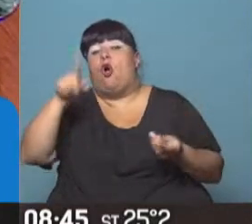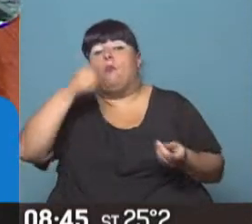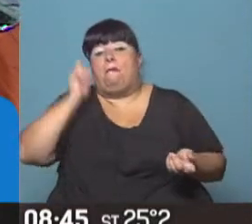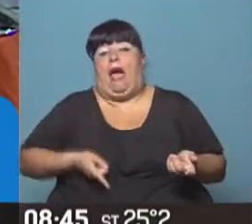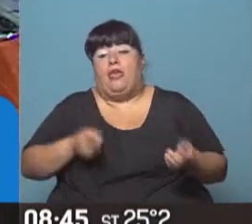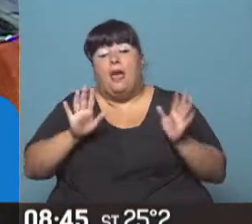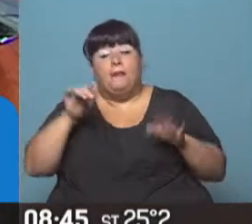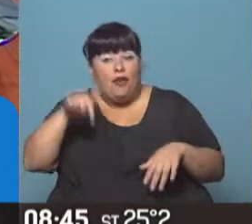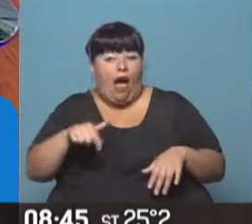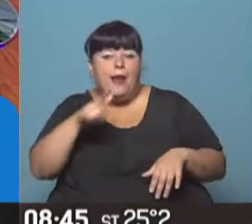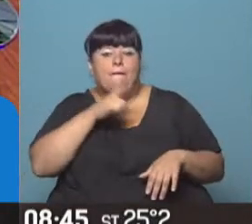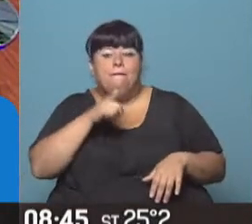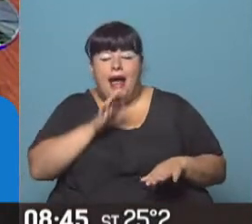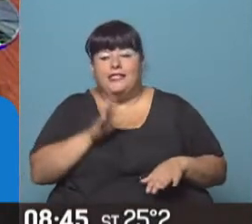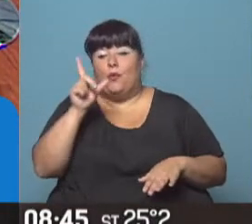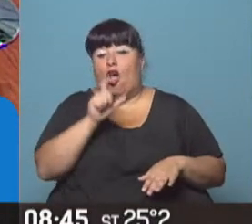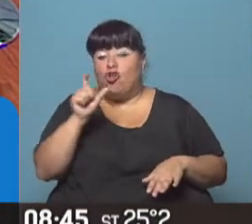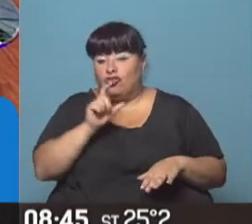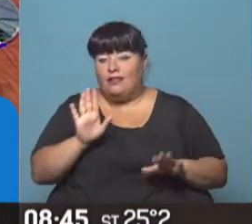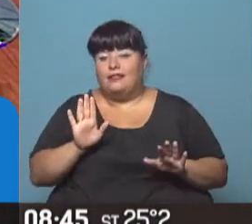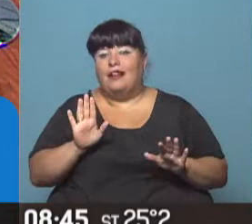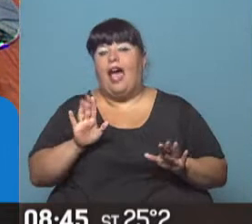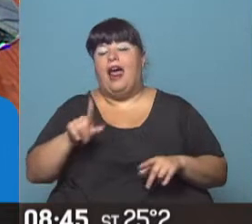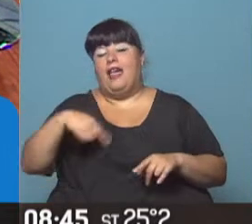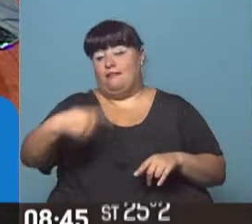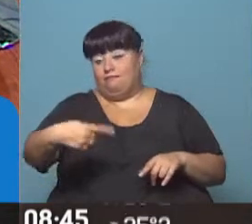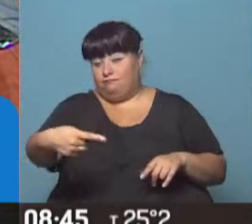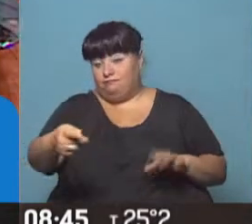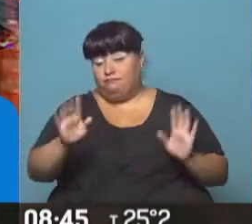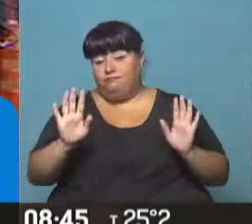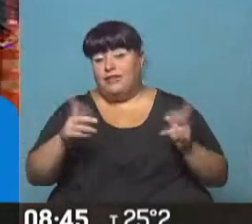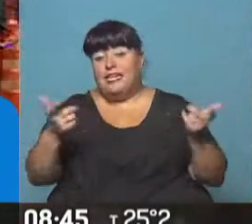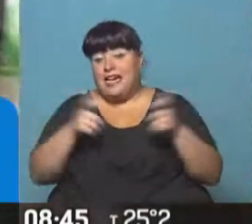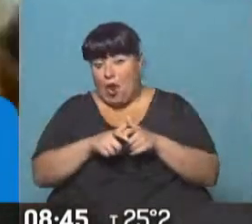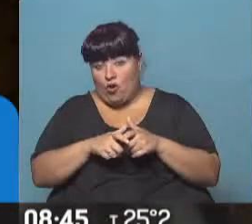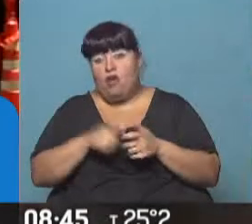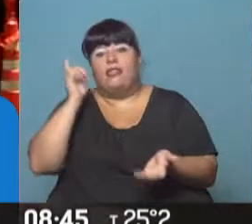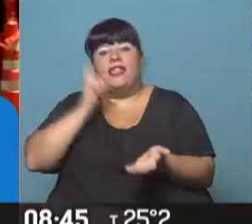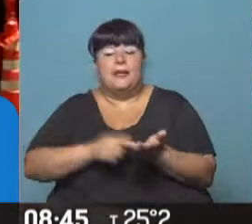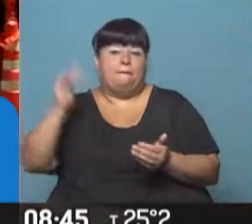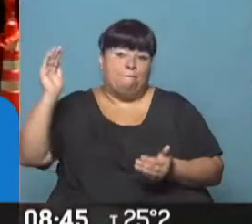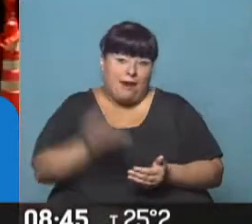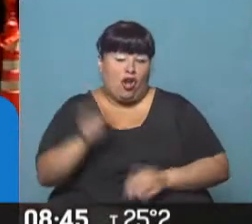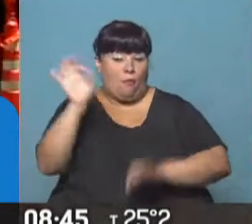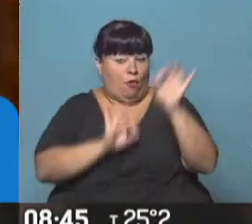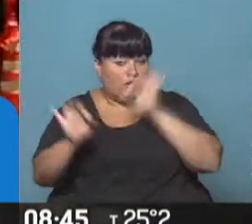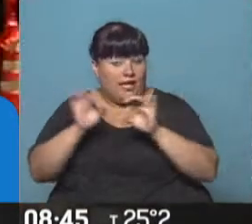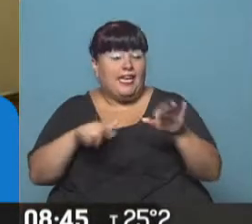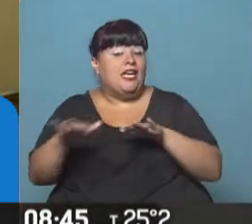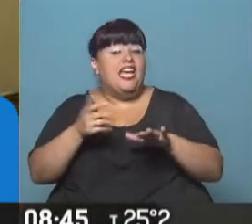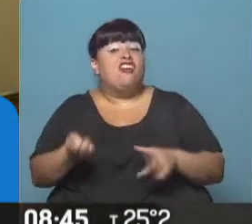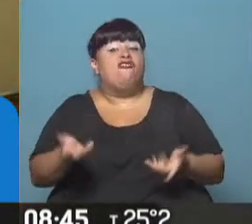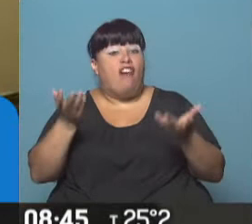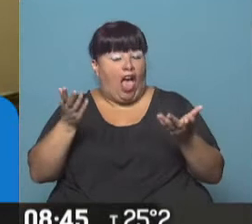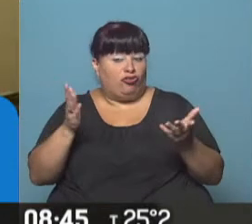pero ahora quedó con la sensación de que el Banco Central, las próximas reuniones, va a decidir bajar las tasas en un contexto donde la